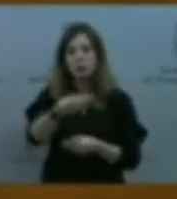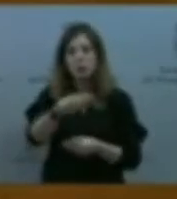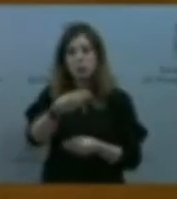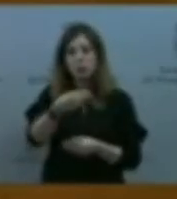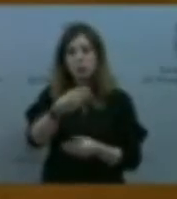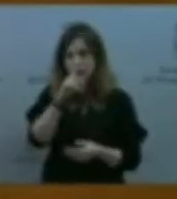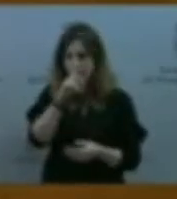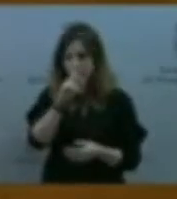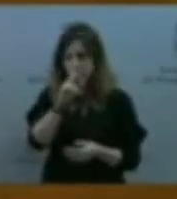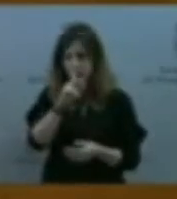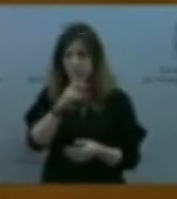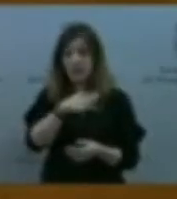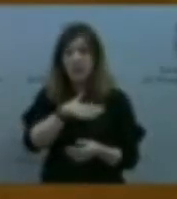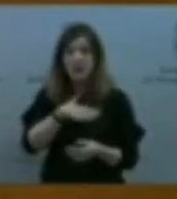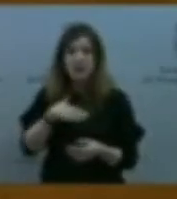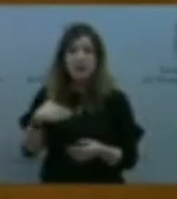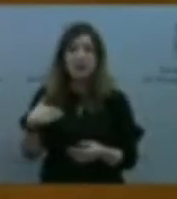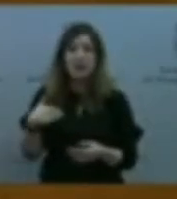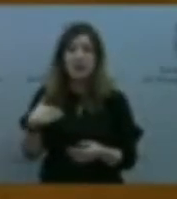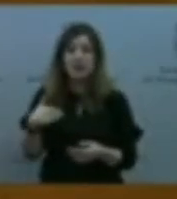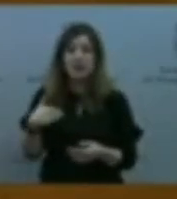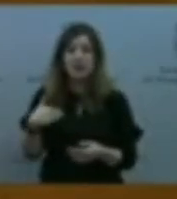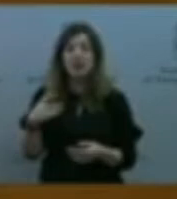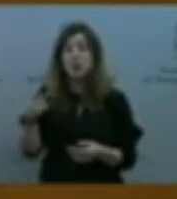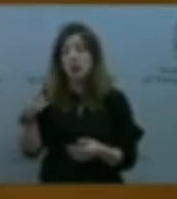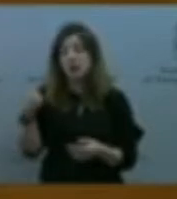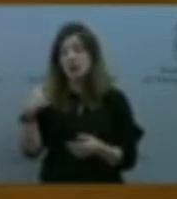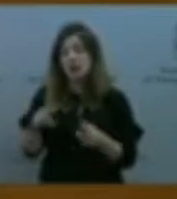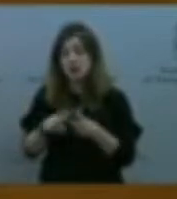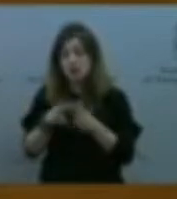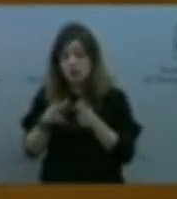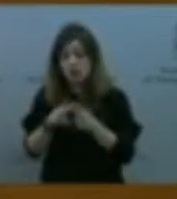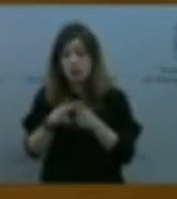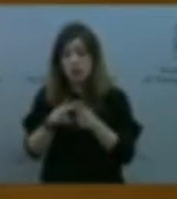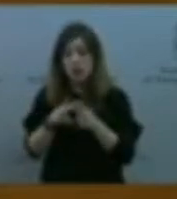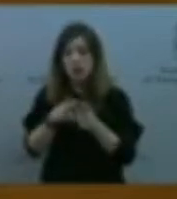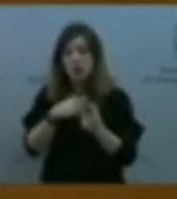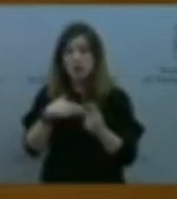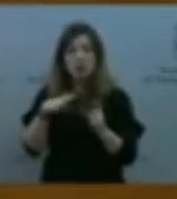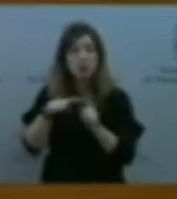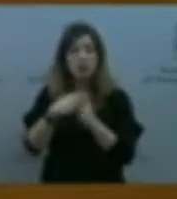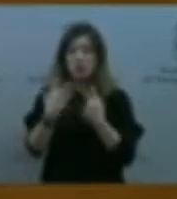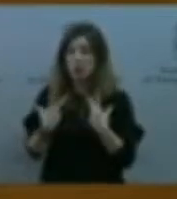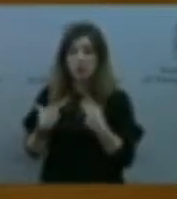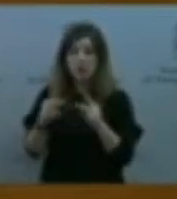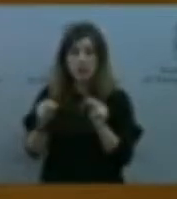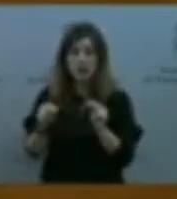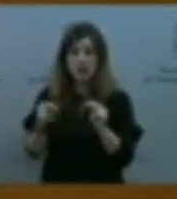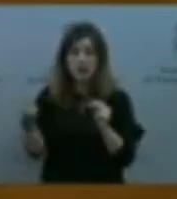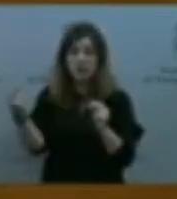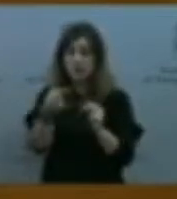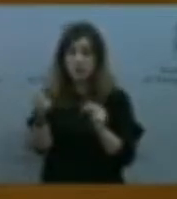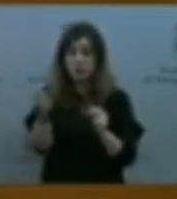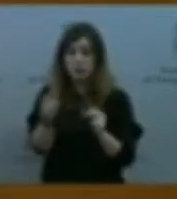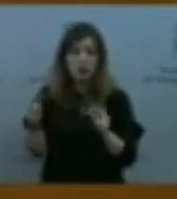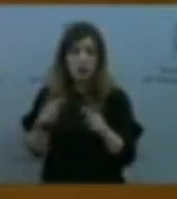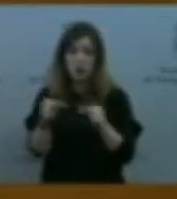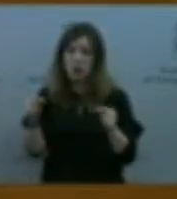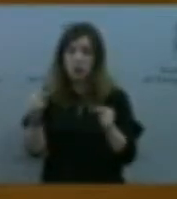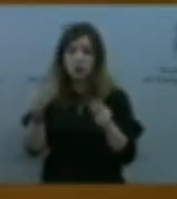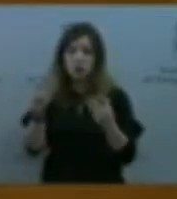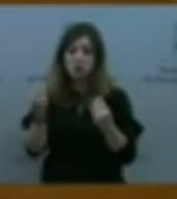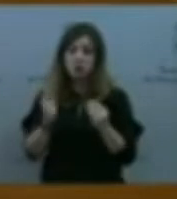bypass para salir de una situación mala en la que se encontraron muchos asturianos, pero finalmente con la finalidad y